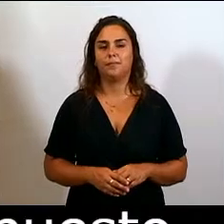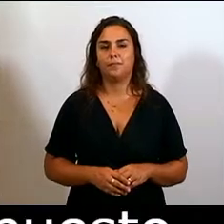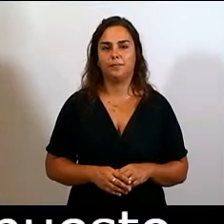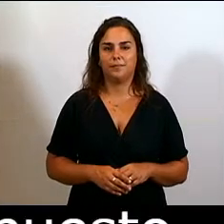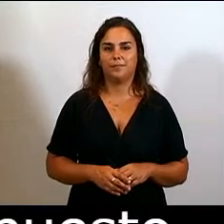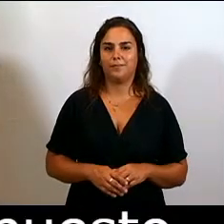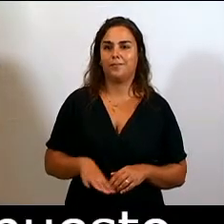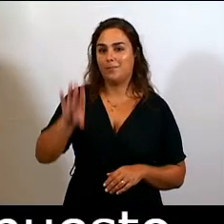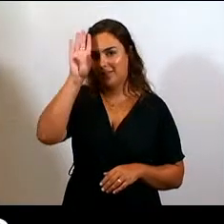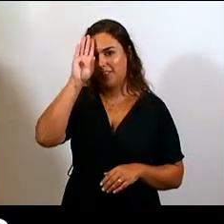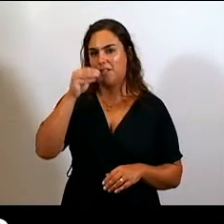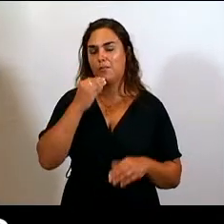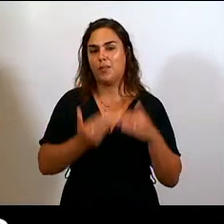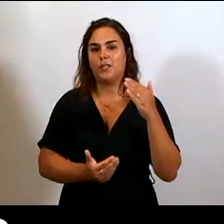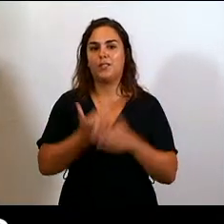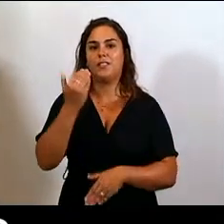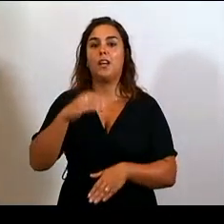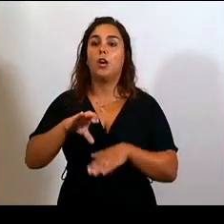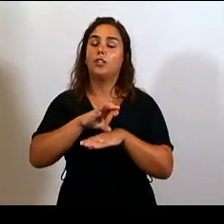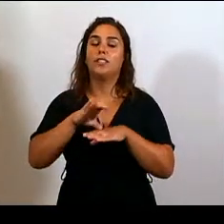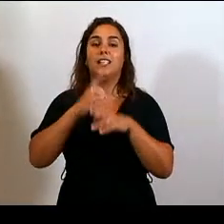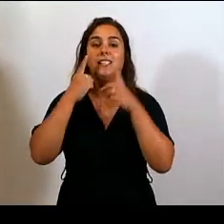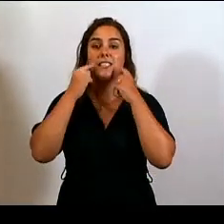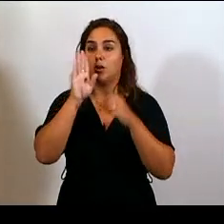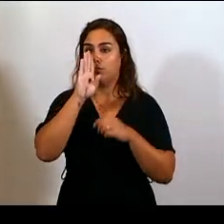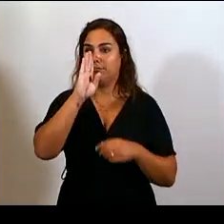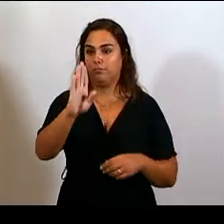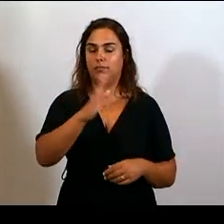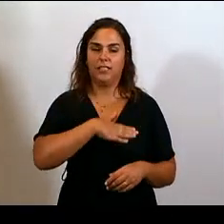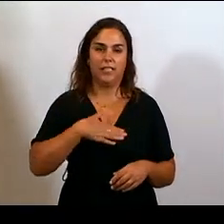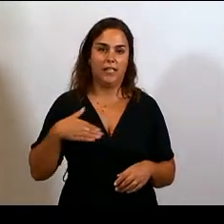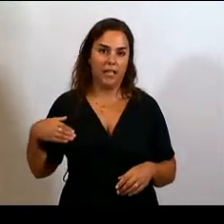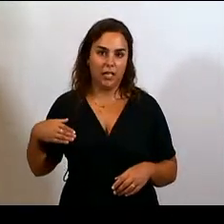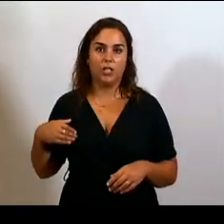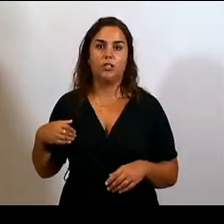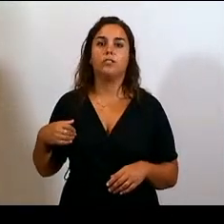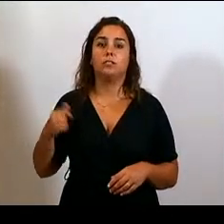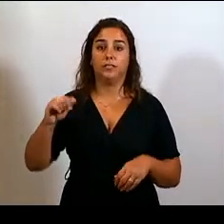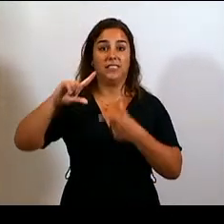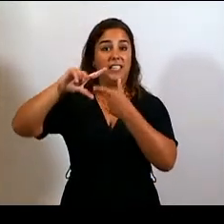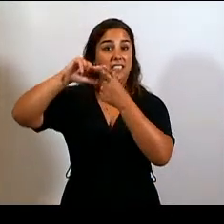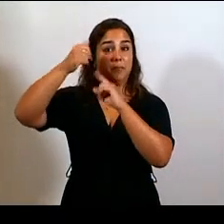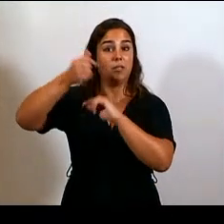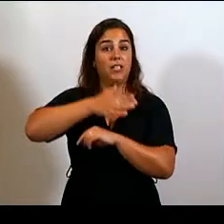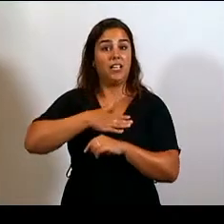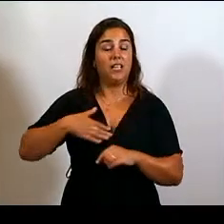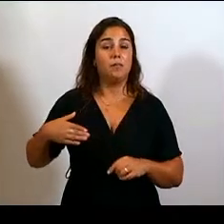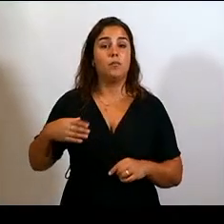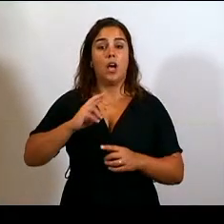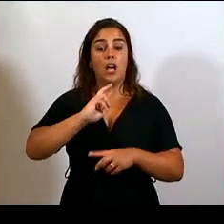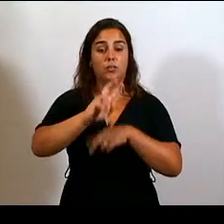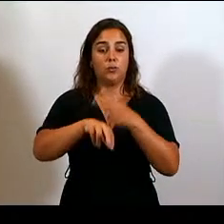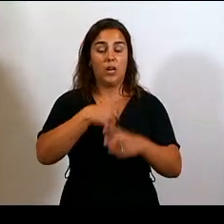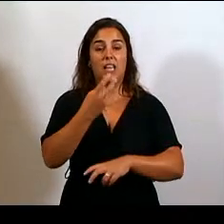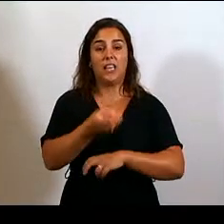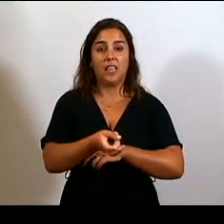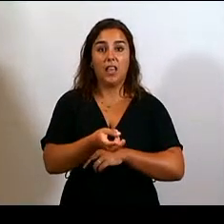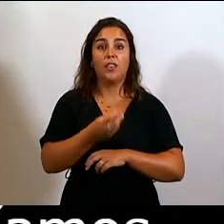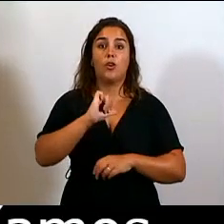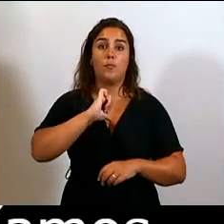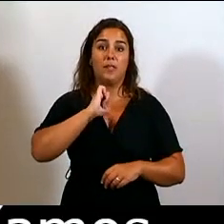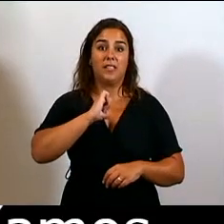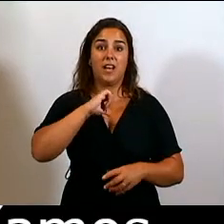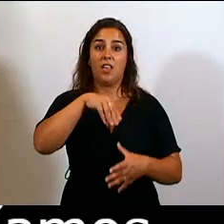Hola, buenos días. Para la consejera de Salud, queríamos en Canal Extremadura conocer la actualización de